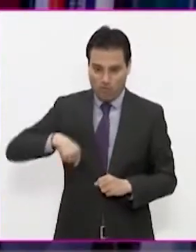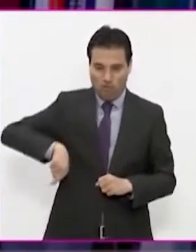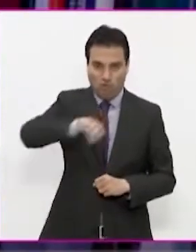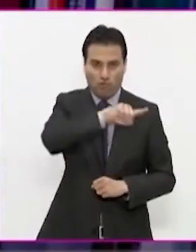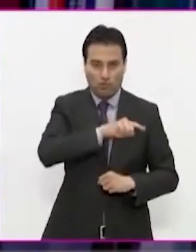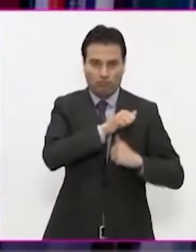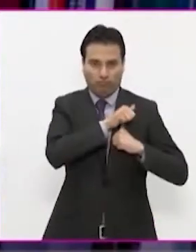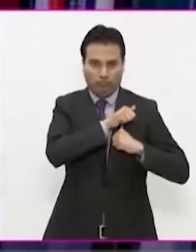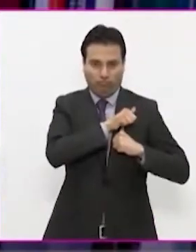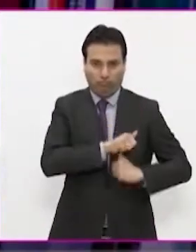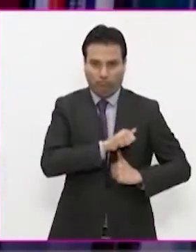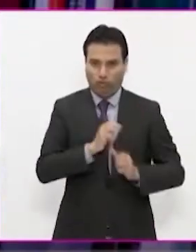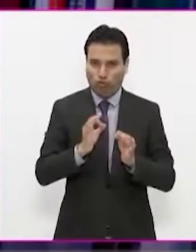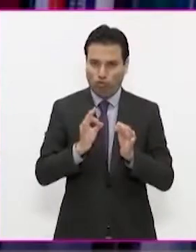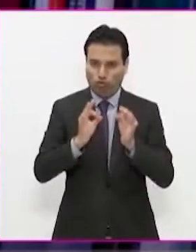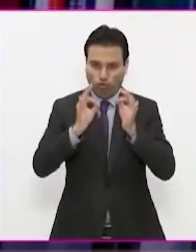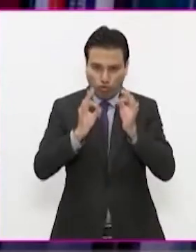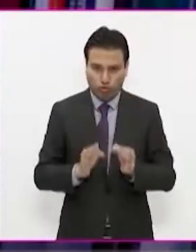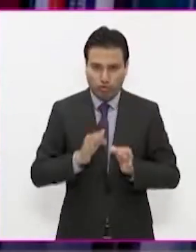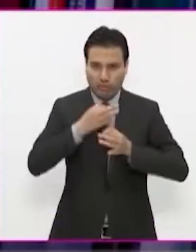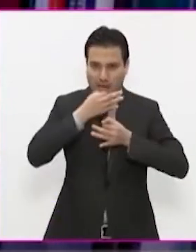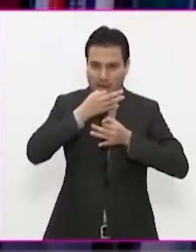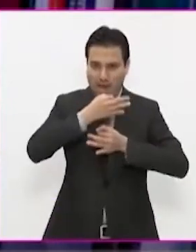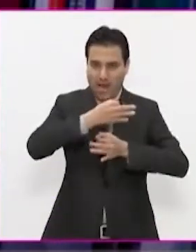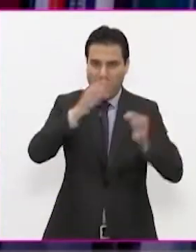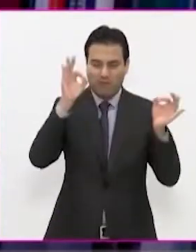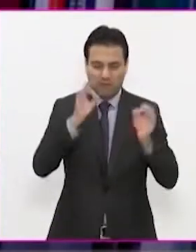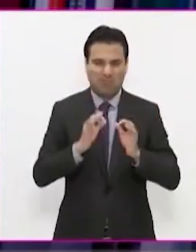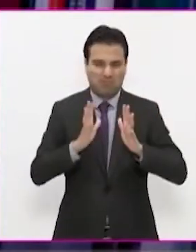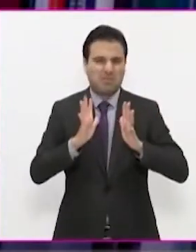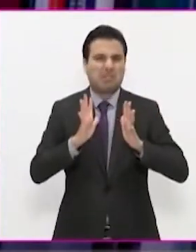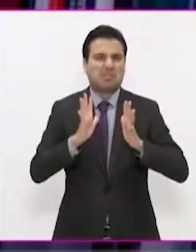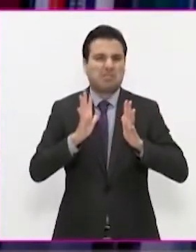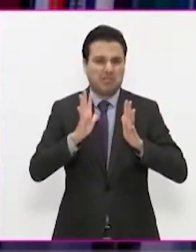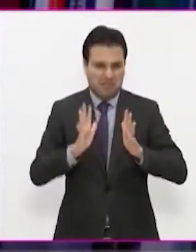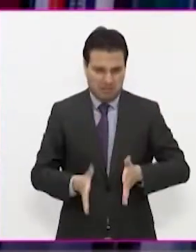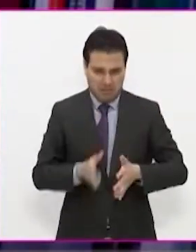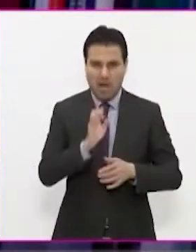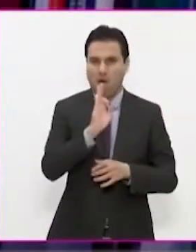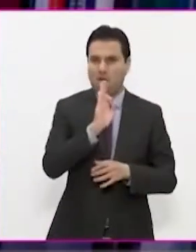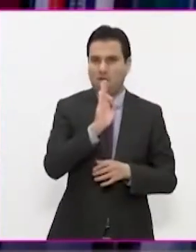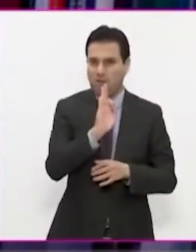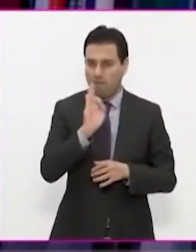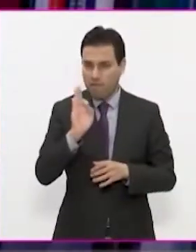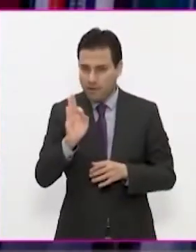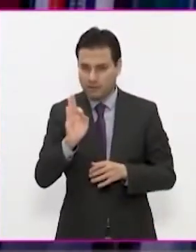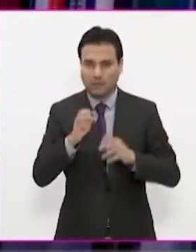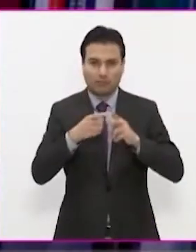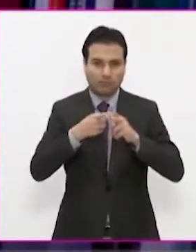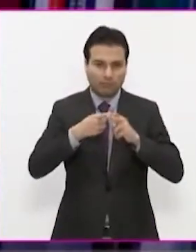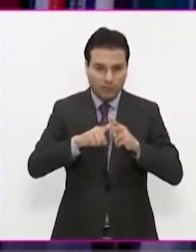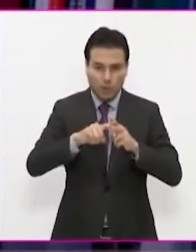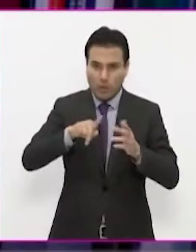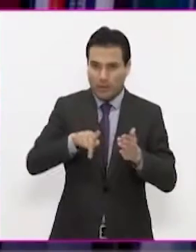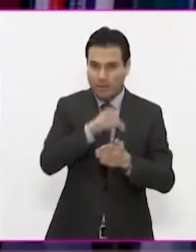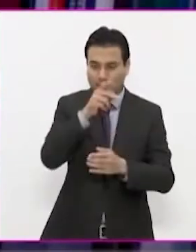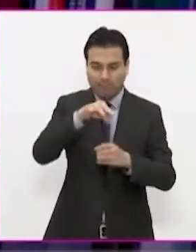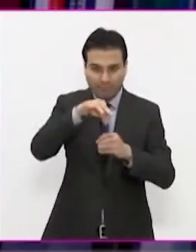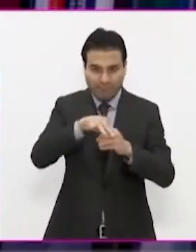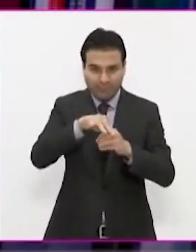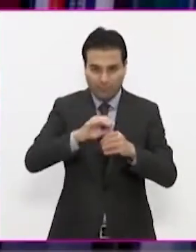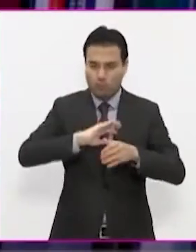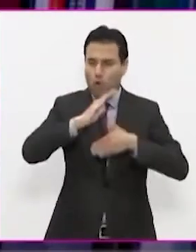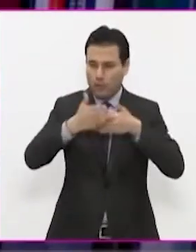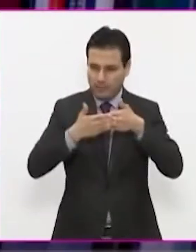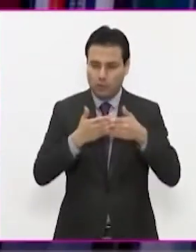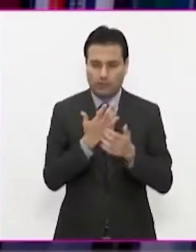detonará el arranque de los plazos el nuevo reinicio de los plazos y por supuesto la fecha de la selección